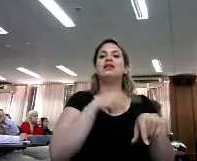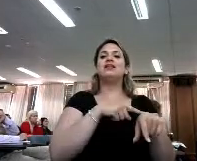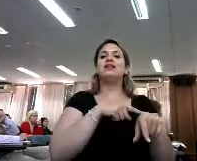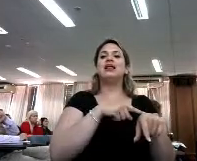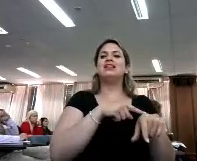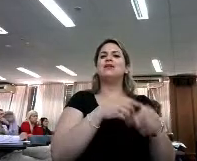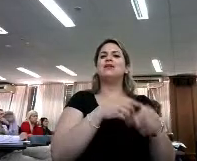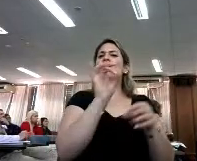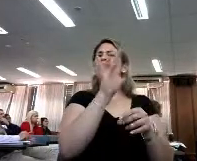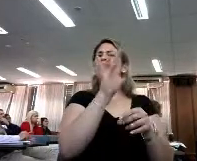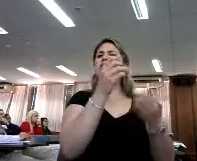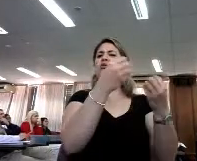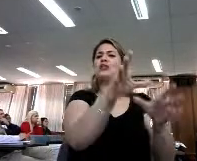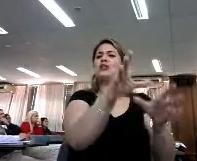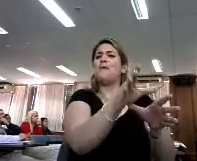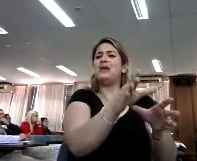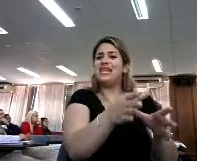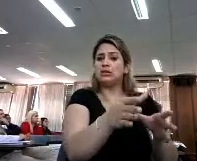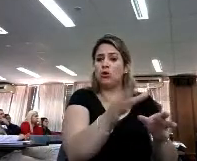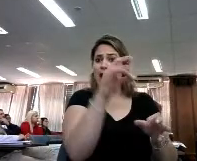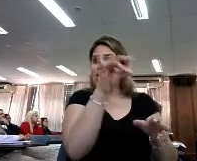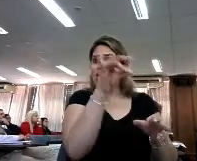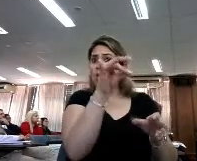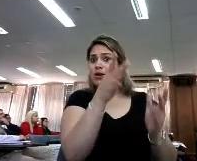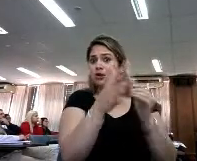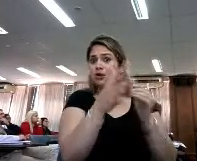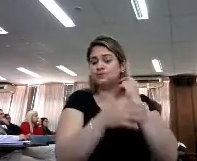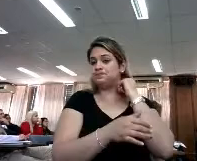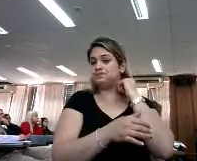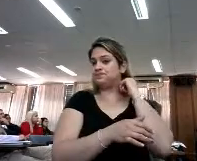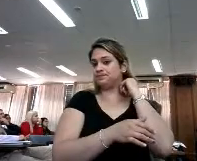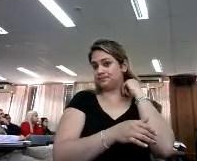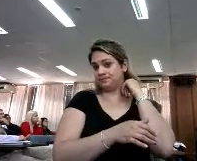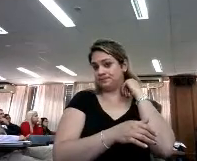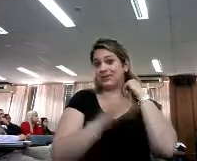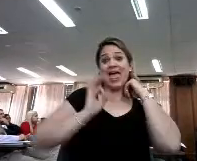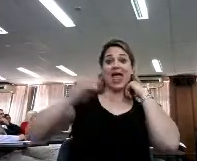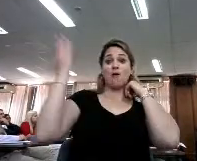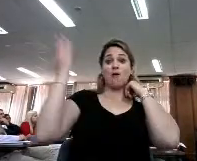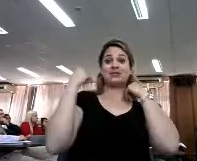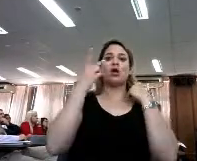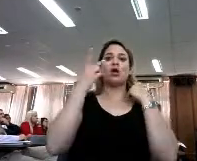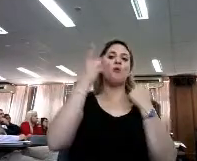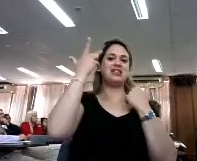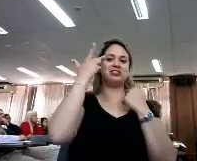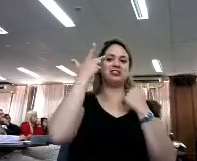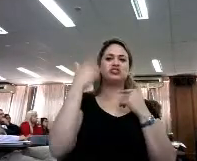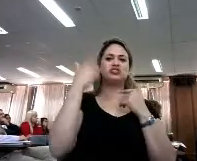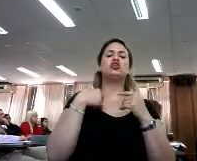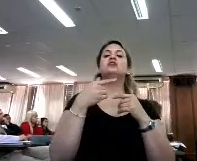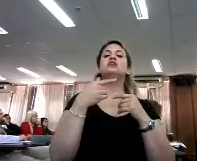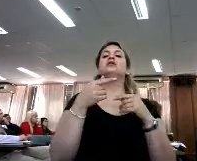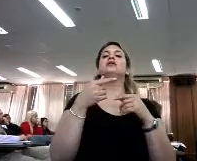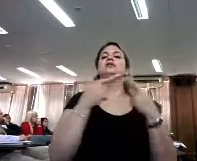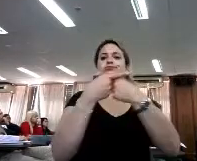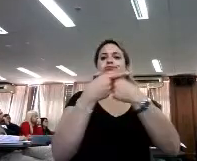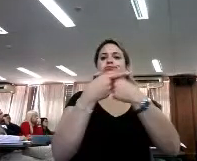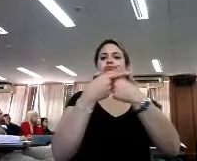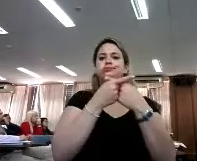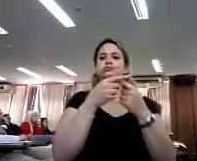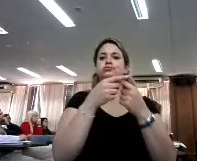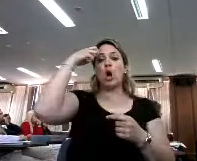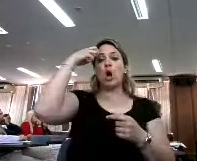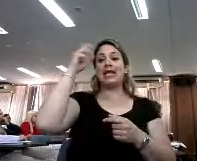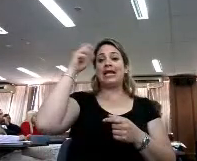el ejemplar único, ¿cierto? Después, el año pasado, en alguna discusión que teníamos en el Congreso